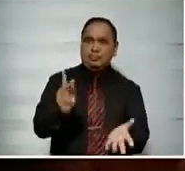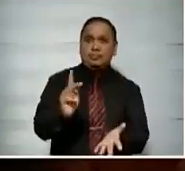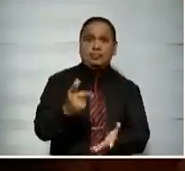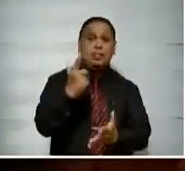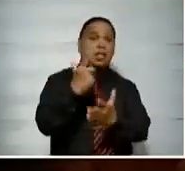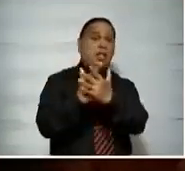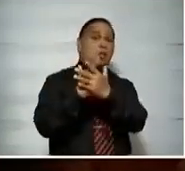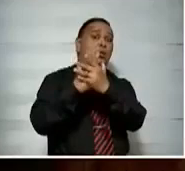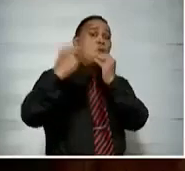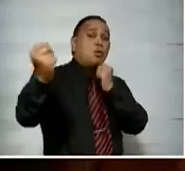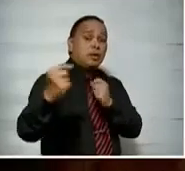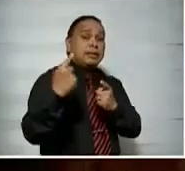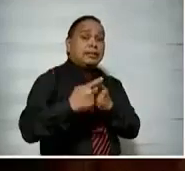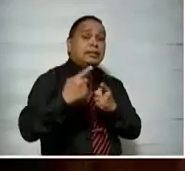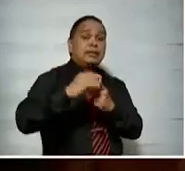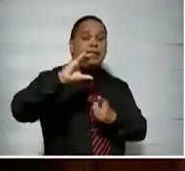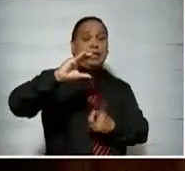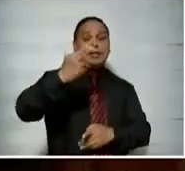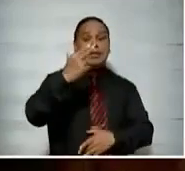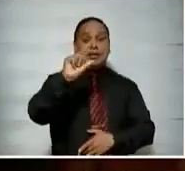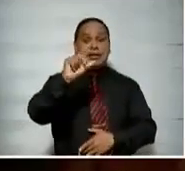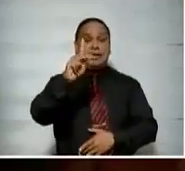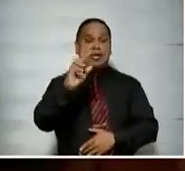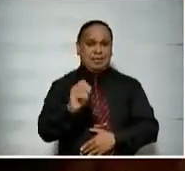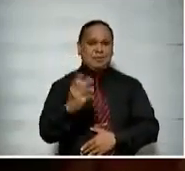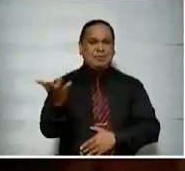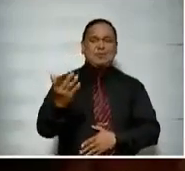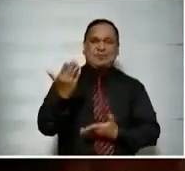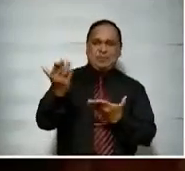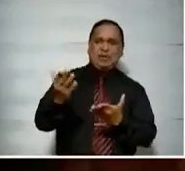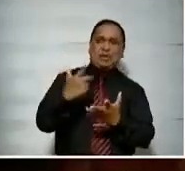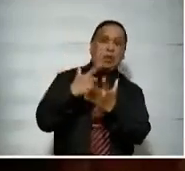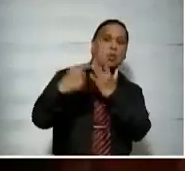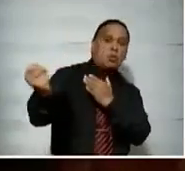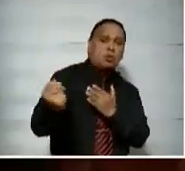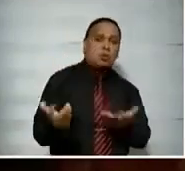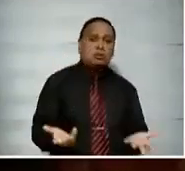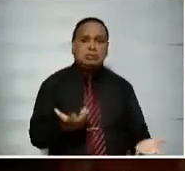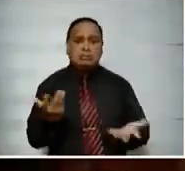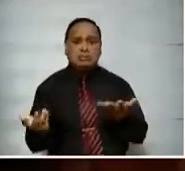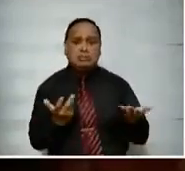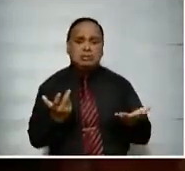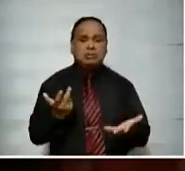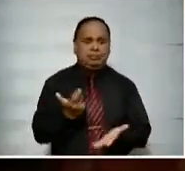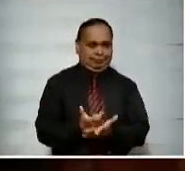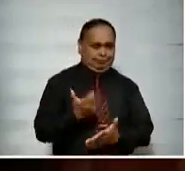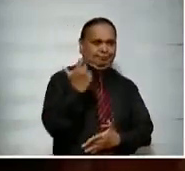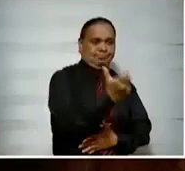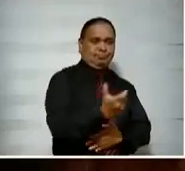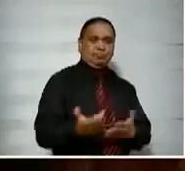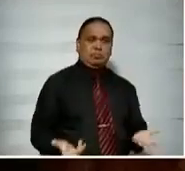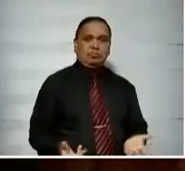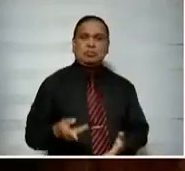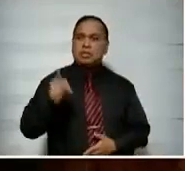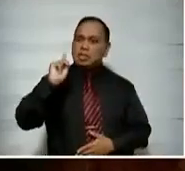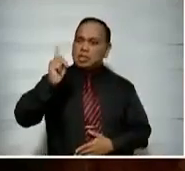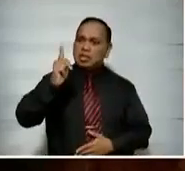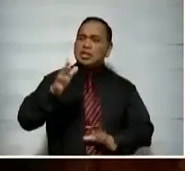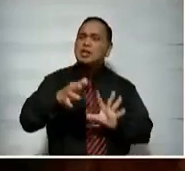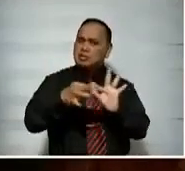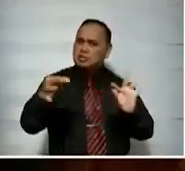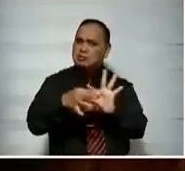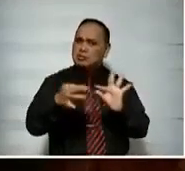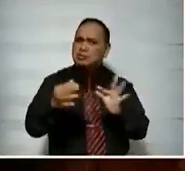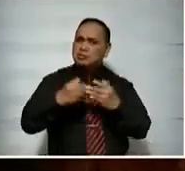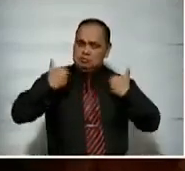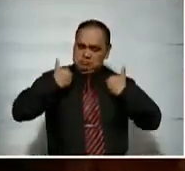¿eh? No, y entrando su gobierno, ¿qué tanto le dio en la campaña? ¿Cómo lo patrocinó? Él es el que tiene que ir a dar la explicación, no yo. Yo sí